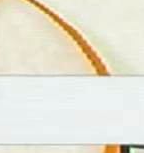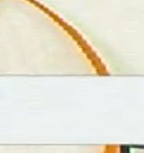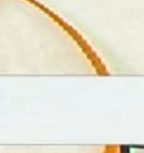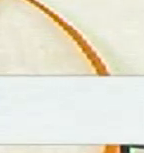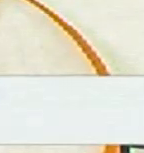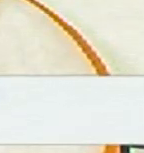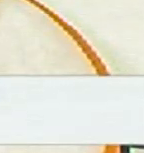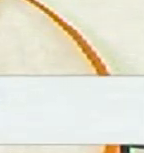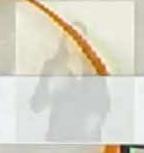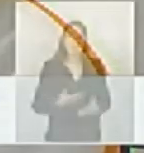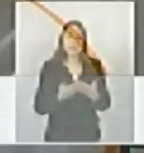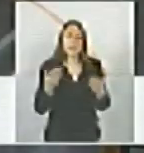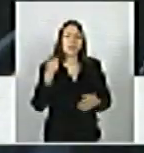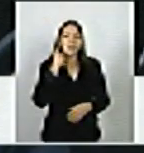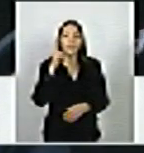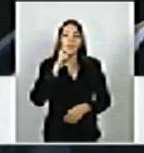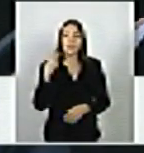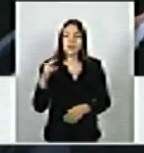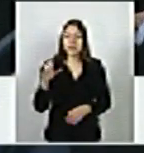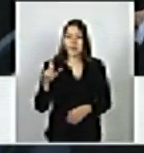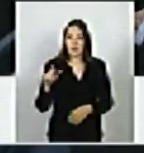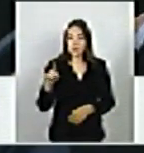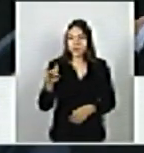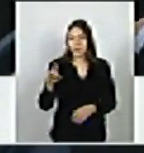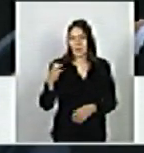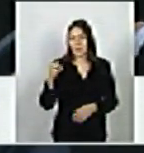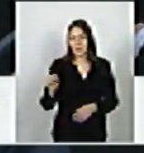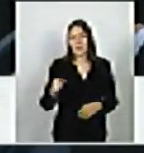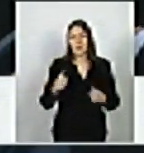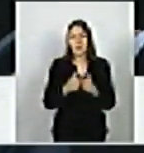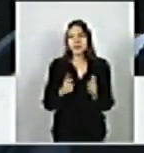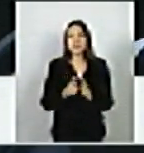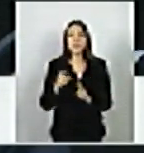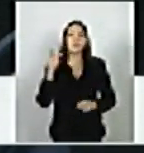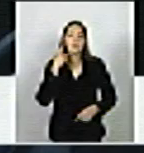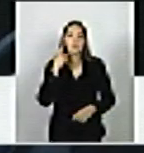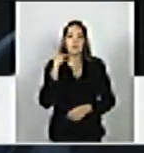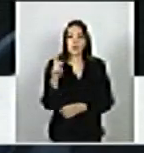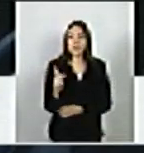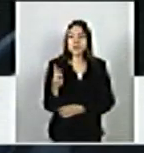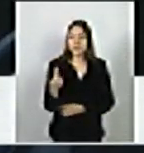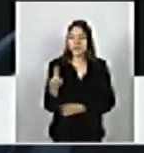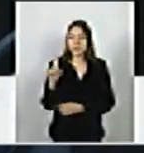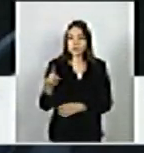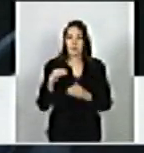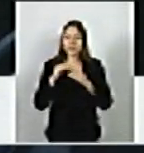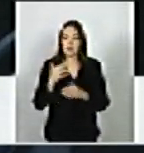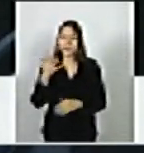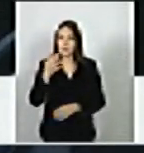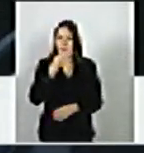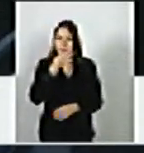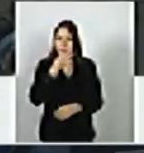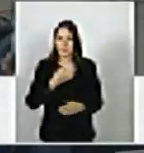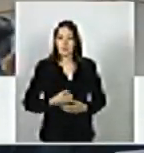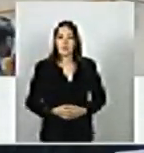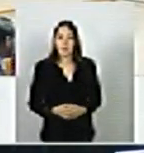palabra la diputada Claudia Reyes, del Grupo Parlamentario del PRD, hasta por